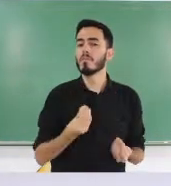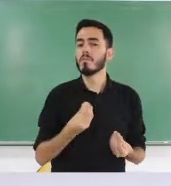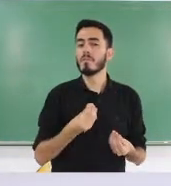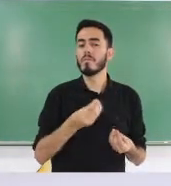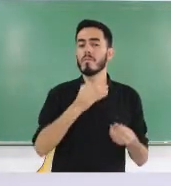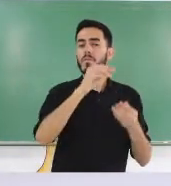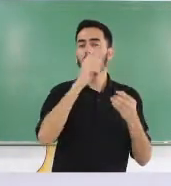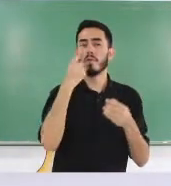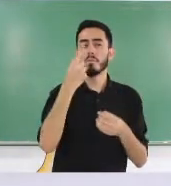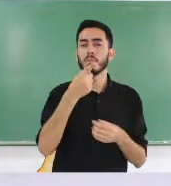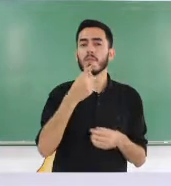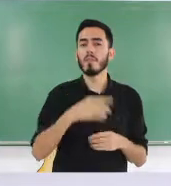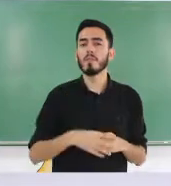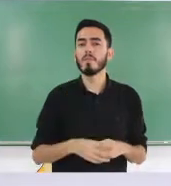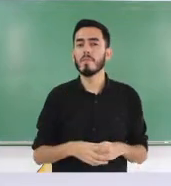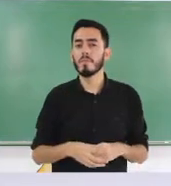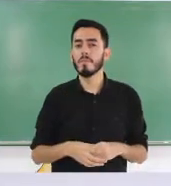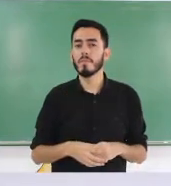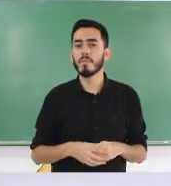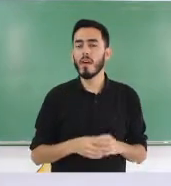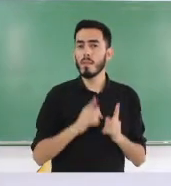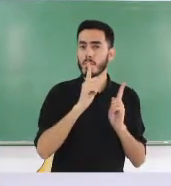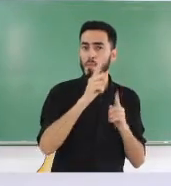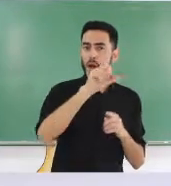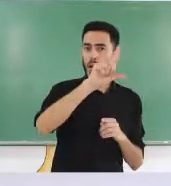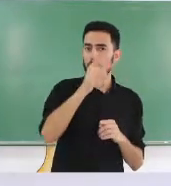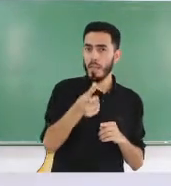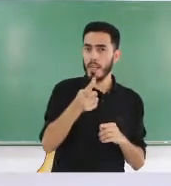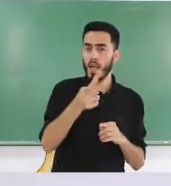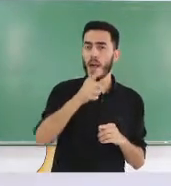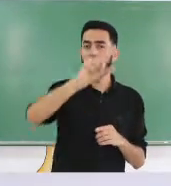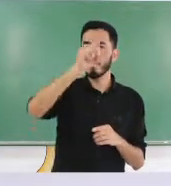trazar, fíjense, con la misma medida,